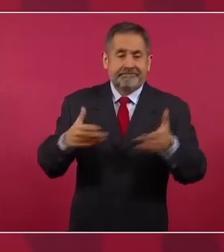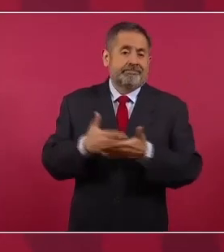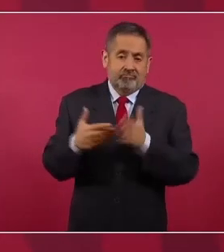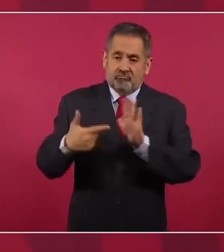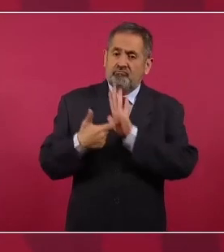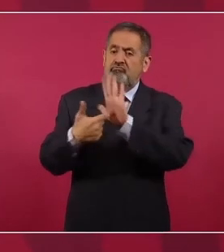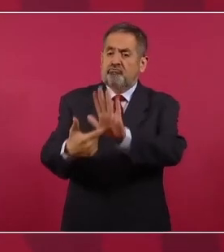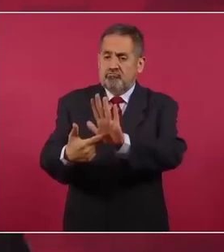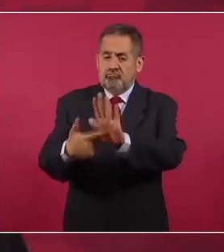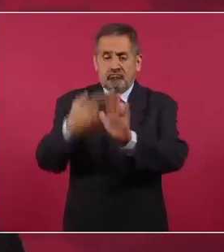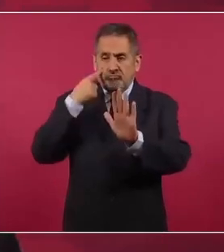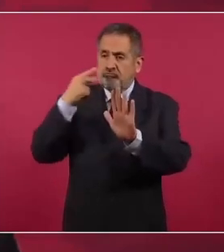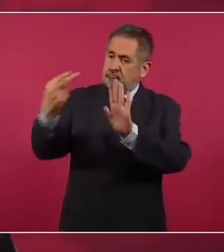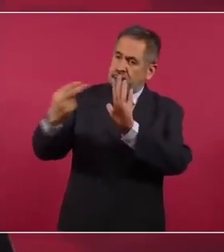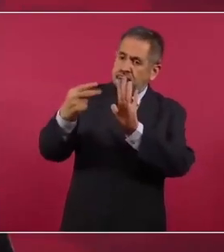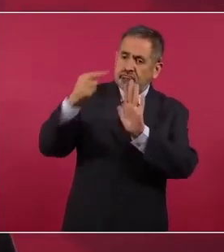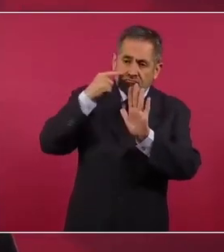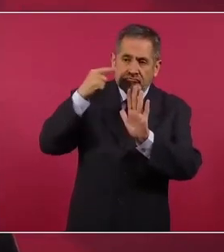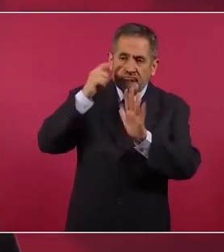Y hay que seguir